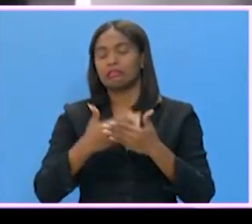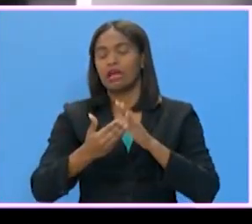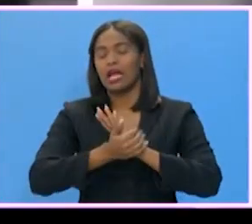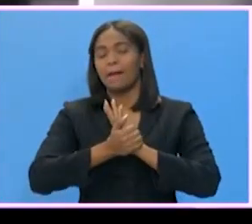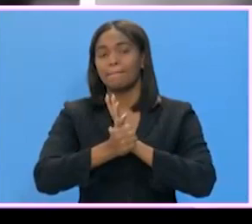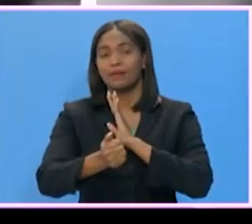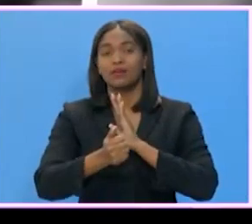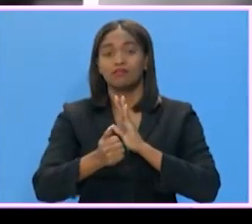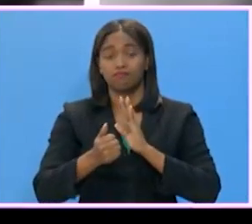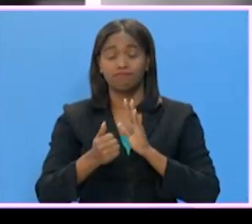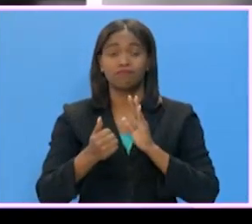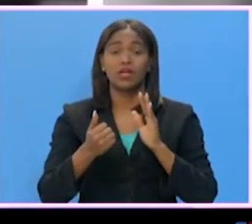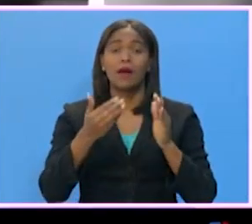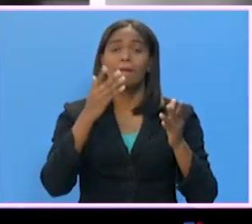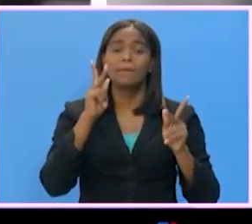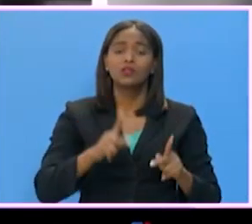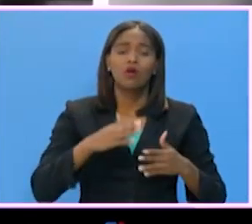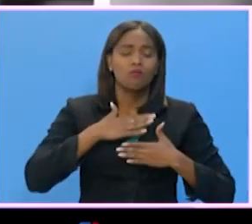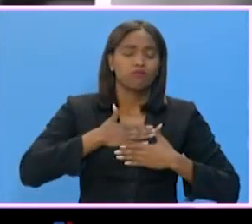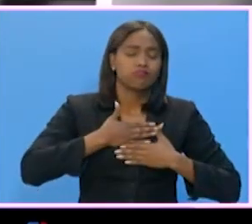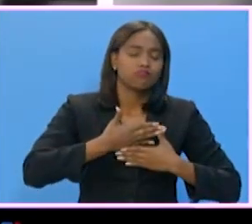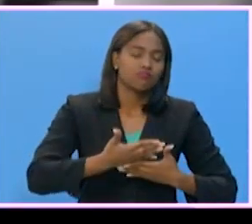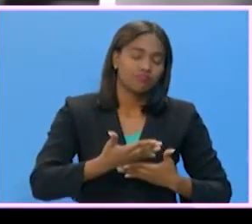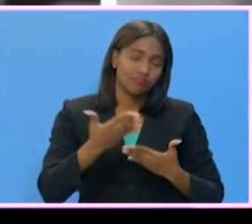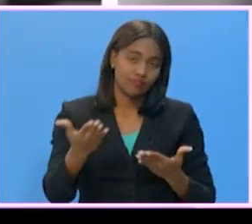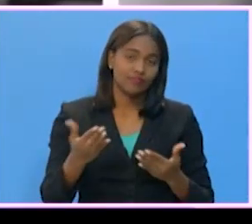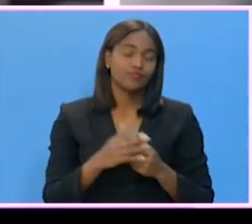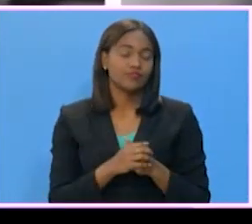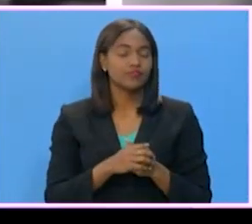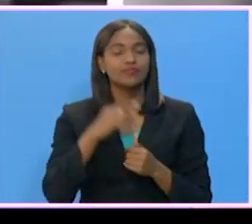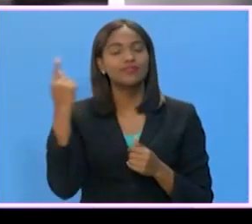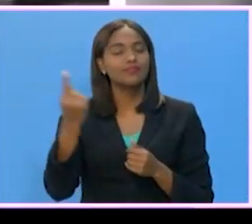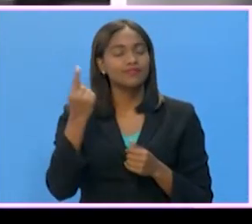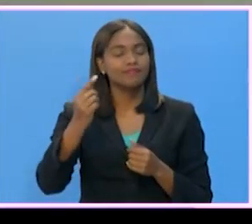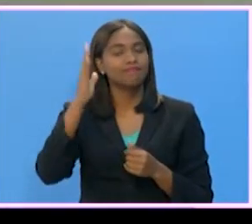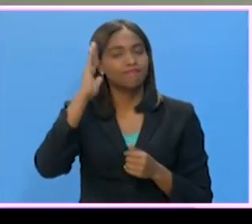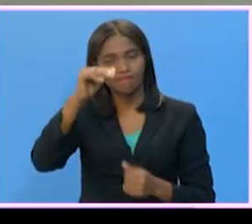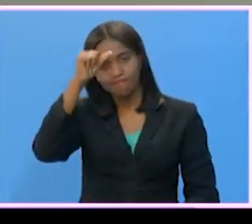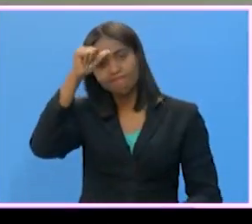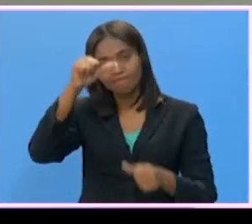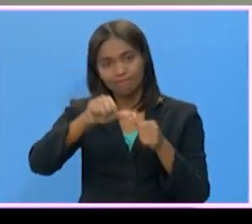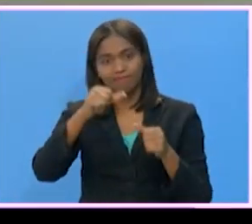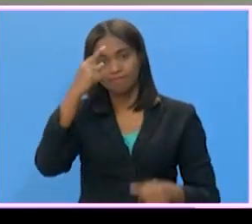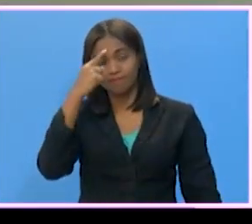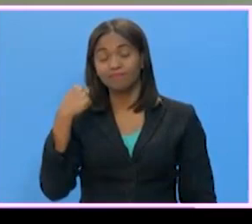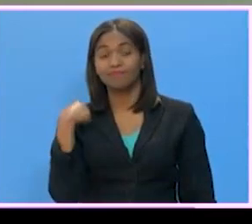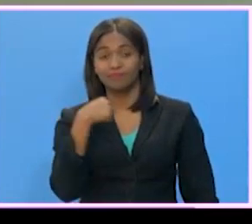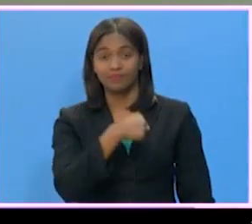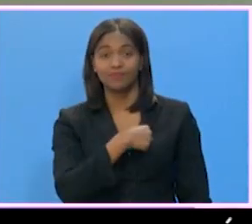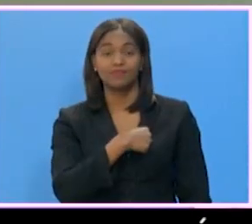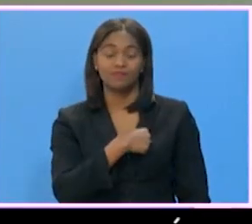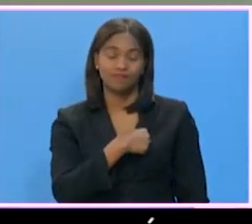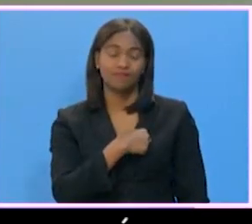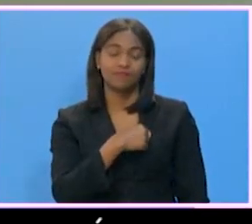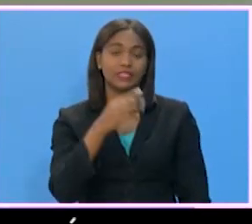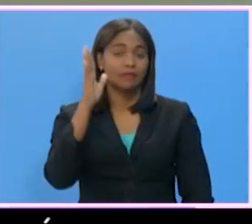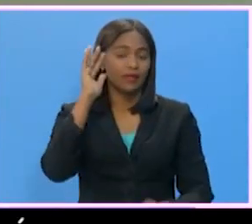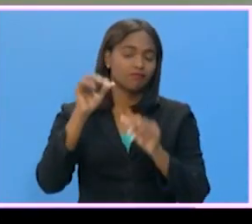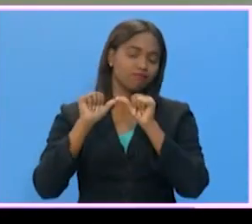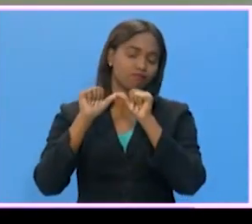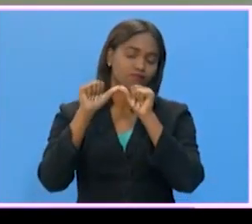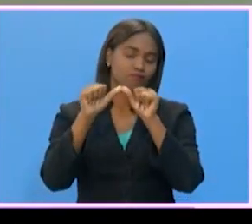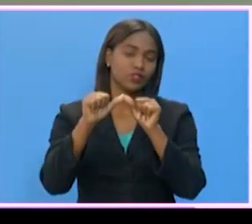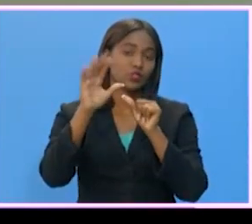talentoso, empático y con un don de gente especial. Siempre será recordado por nosotros y perseveremos